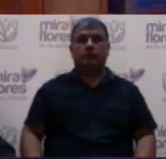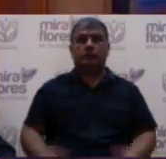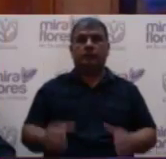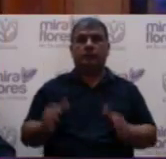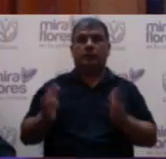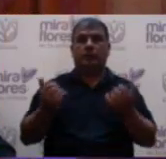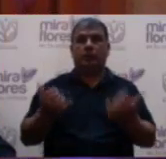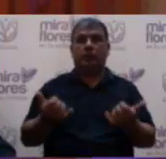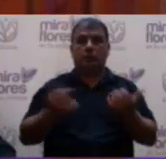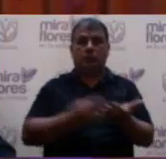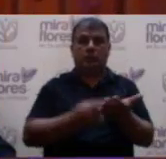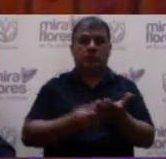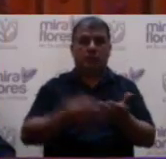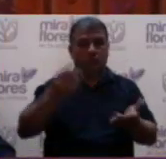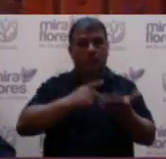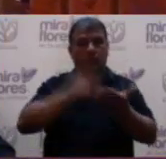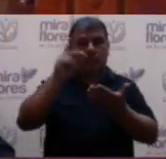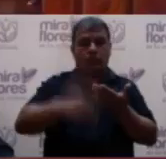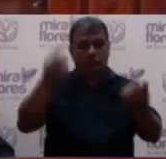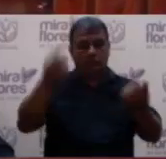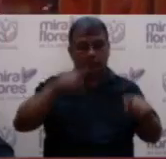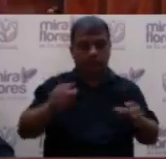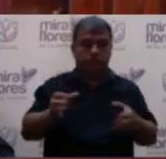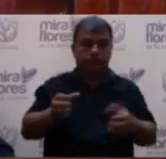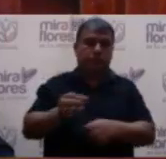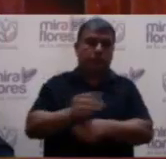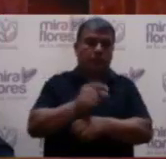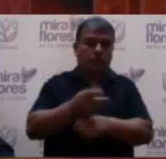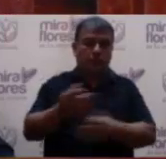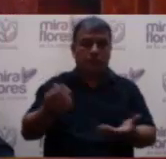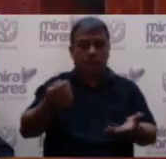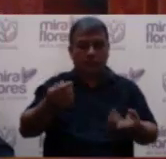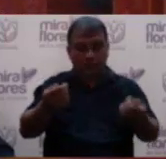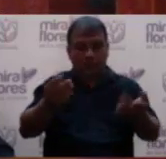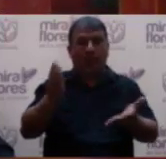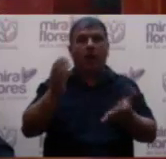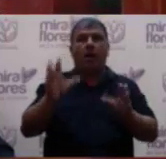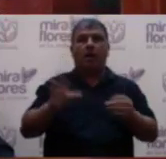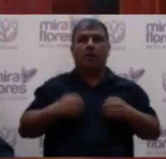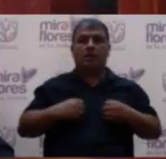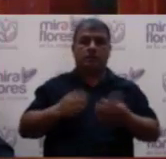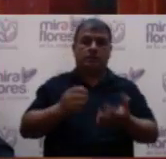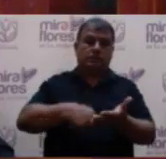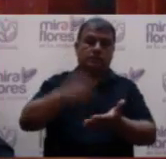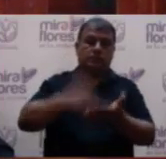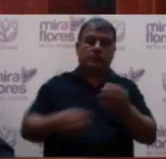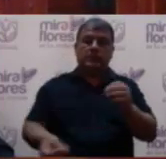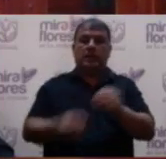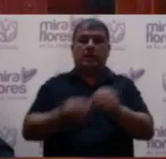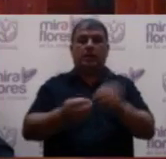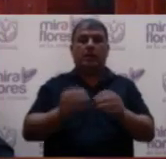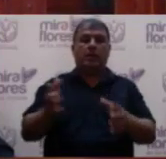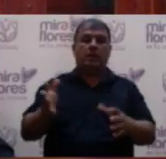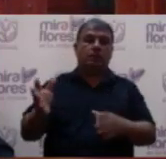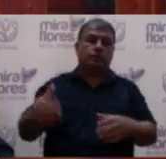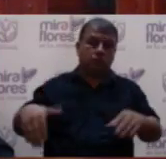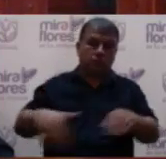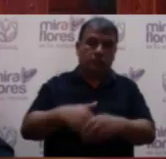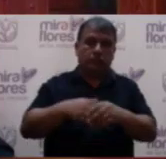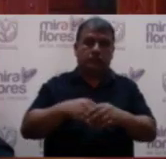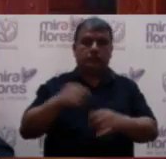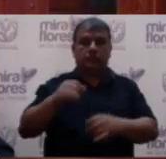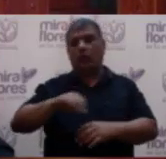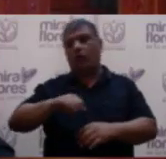Orden del día. Proyecto de acuerdo de consejo que aprueba la suscripción de la adenda número 2 al convenio de cooperación